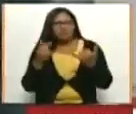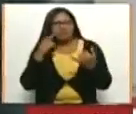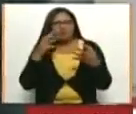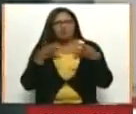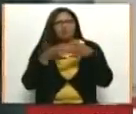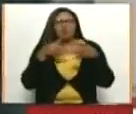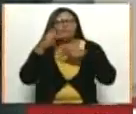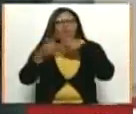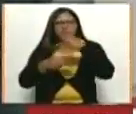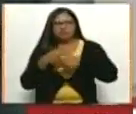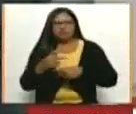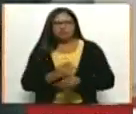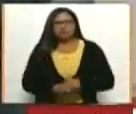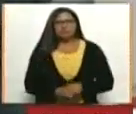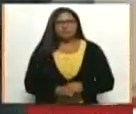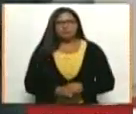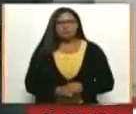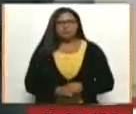las diferentes